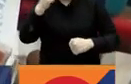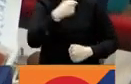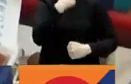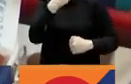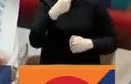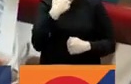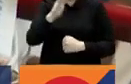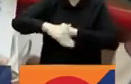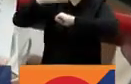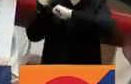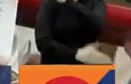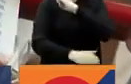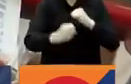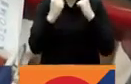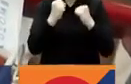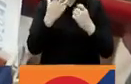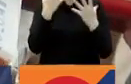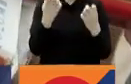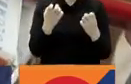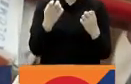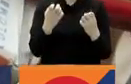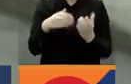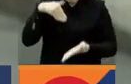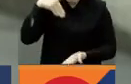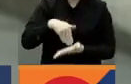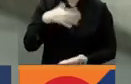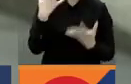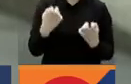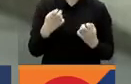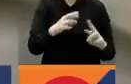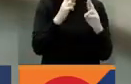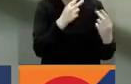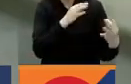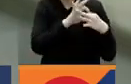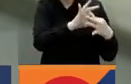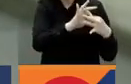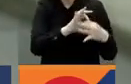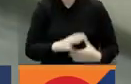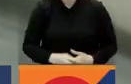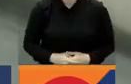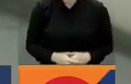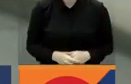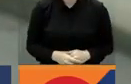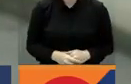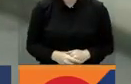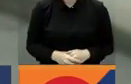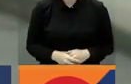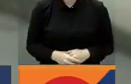capacidad de sanción más efectiva, más dura. ¿Ya? ¿Ah, no?